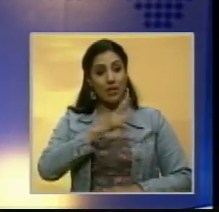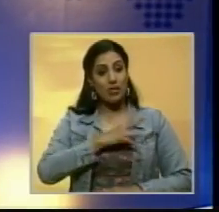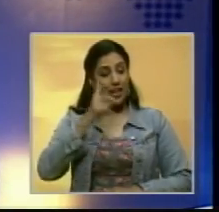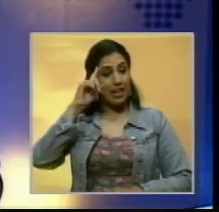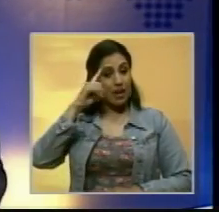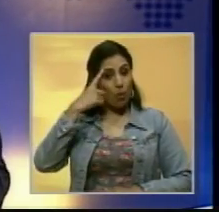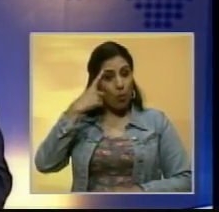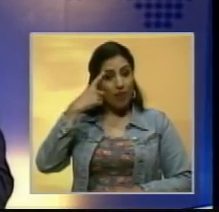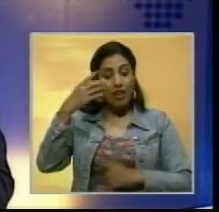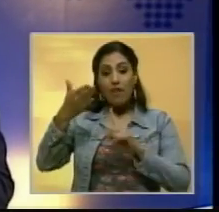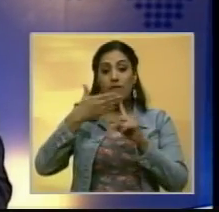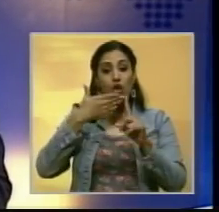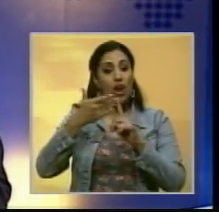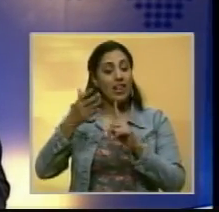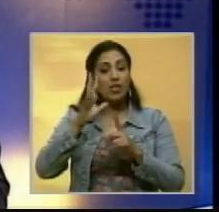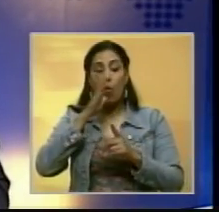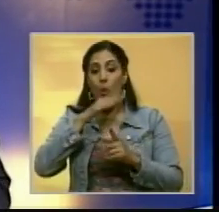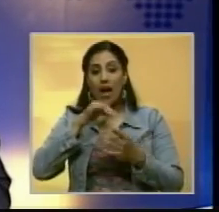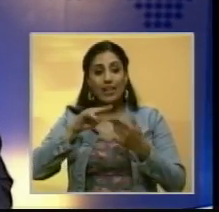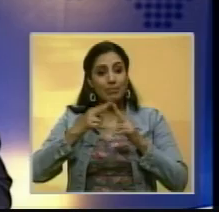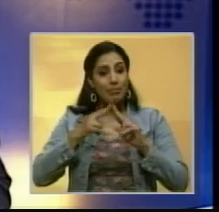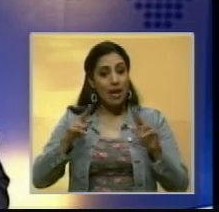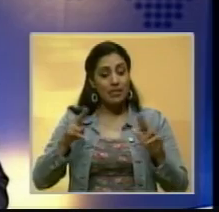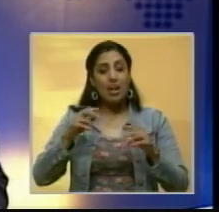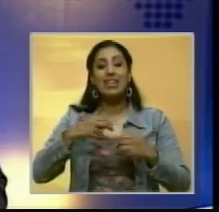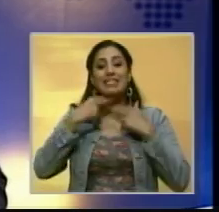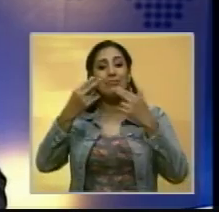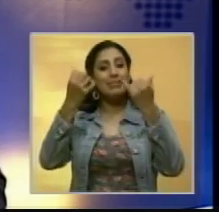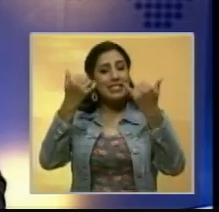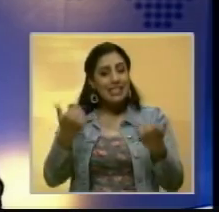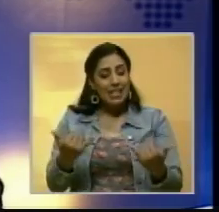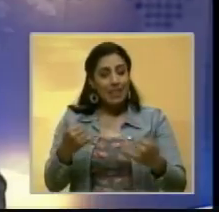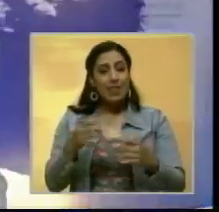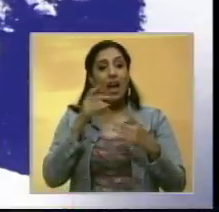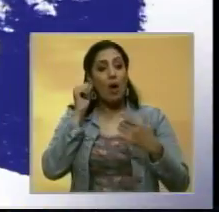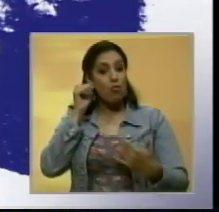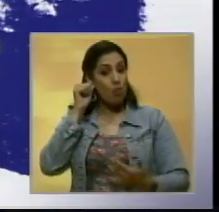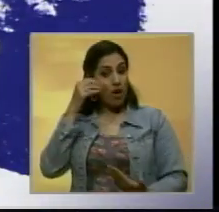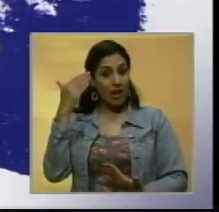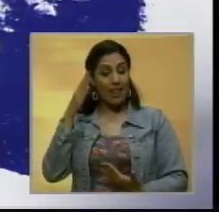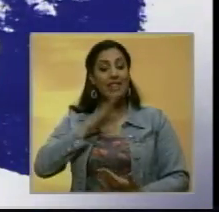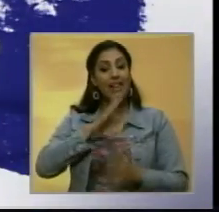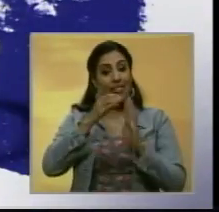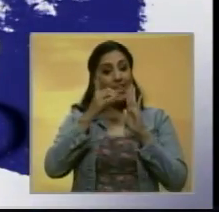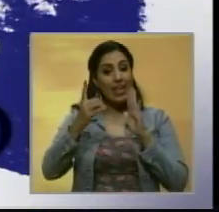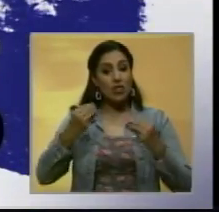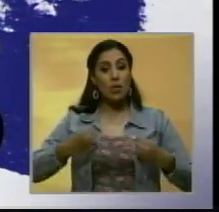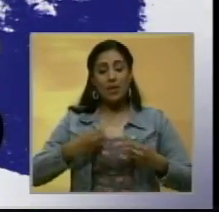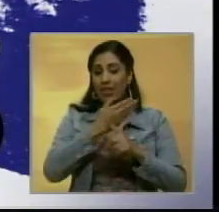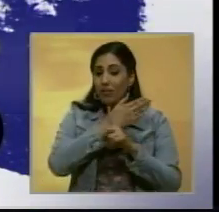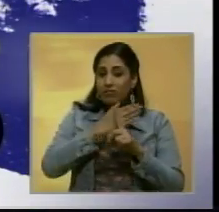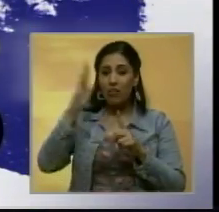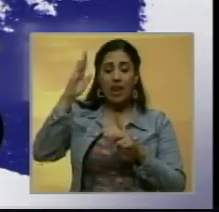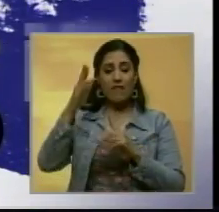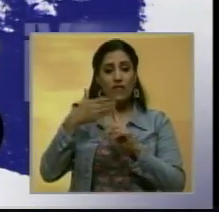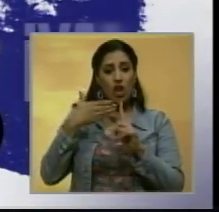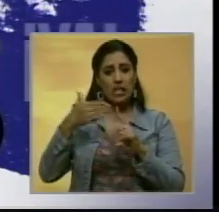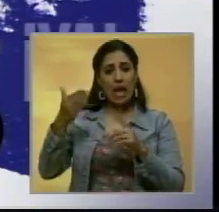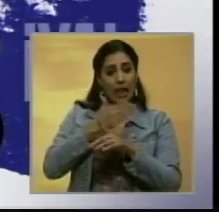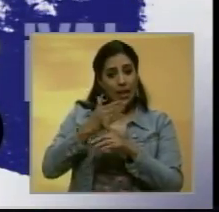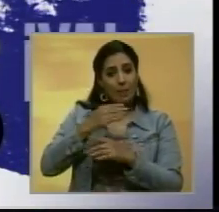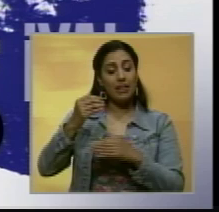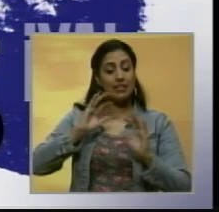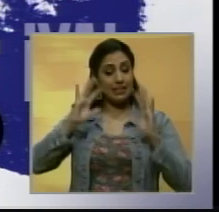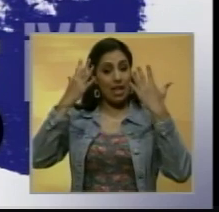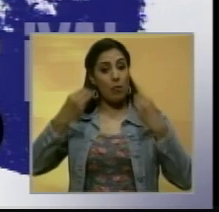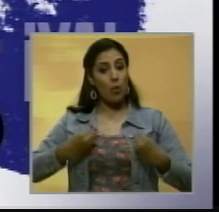te recuerda, con violencia no hay paraíso, rompe el silencio. Las mujeres tienen derecho a una vida libre de violencia. Actuar a tiempo puede